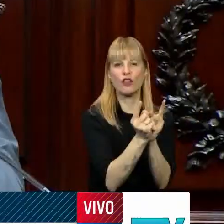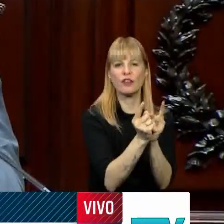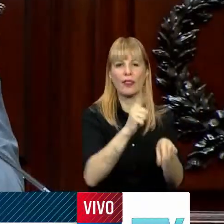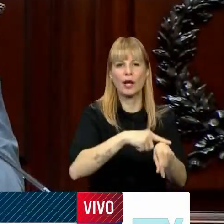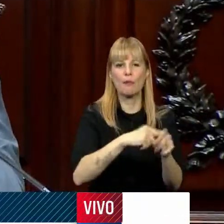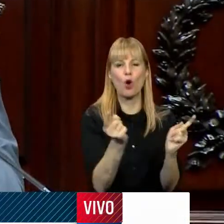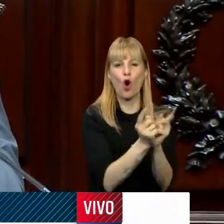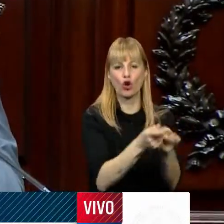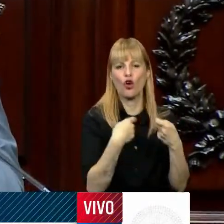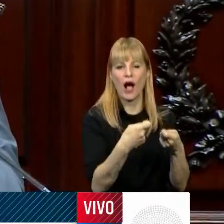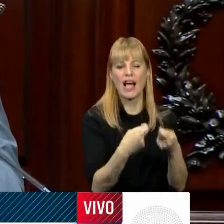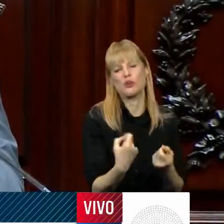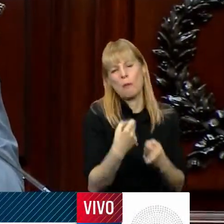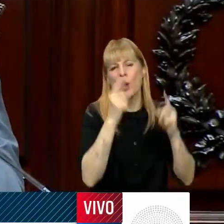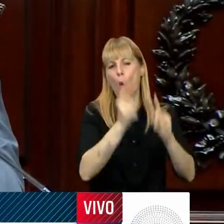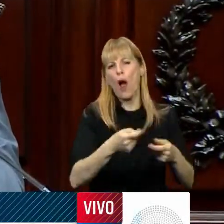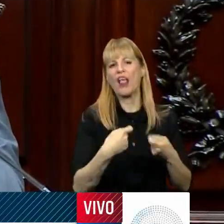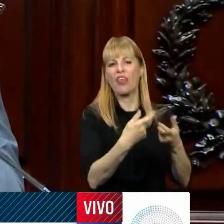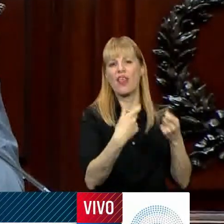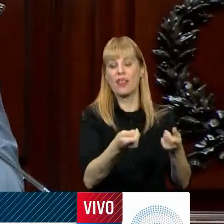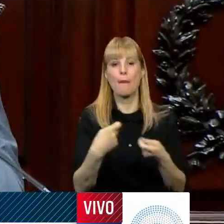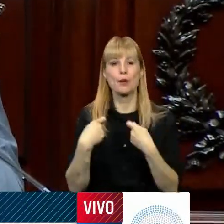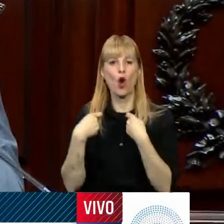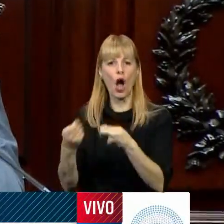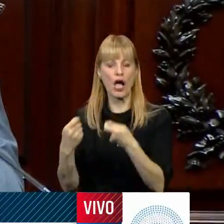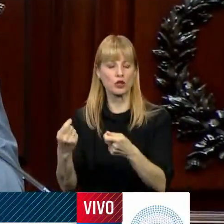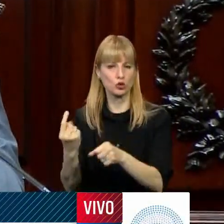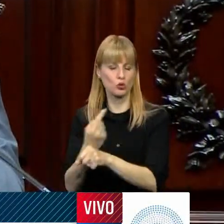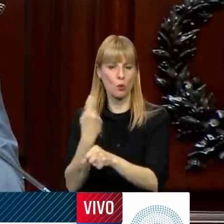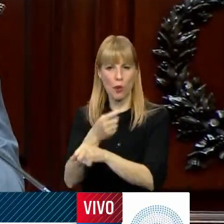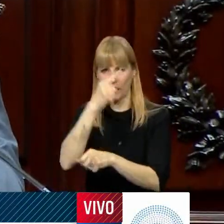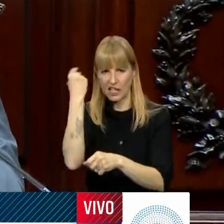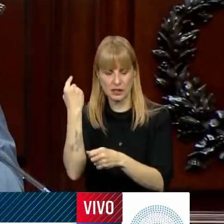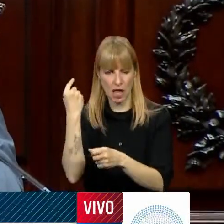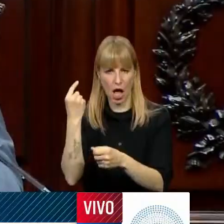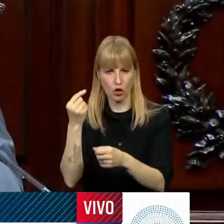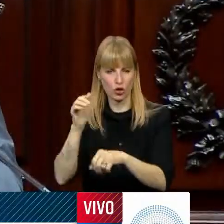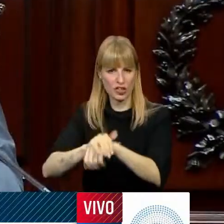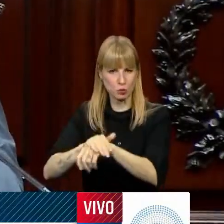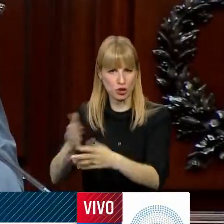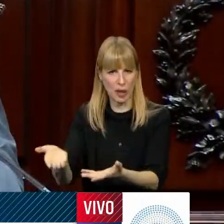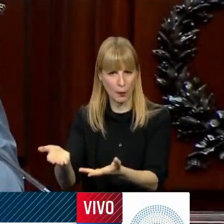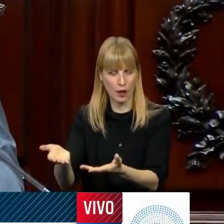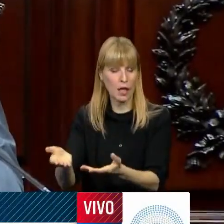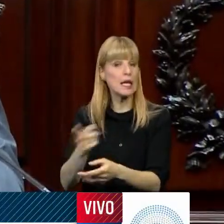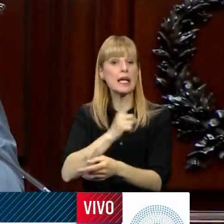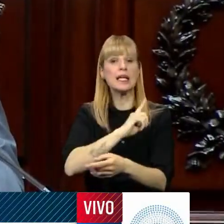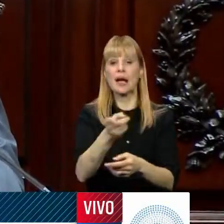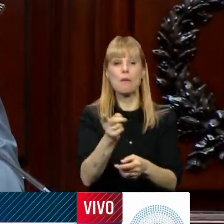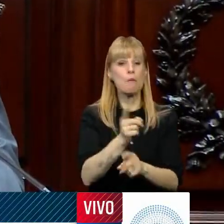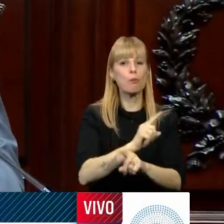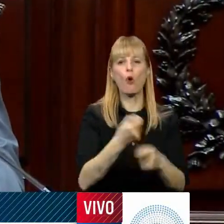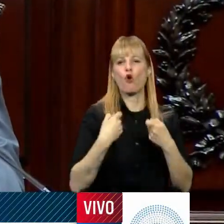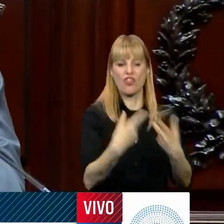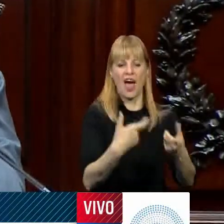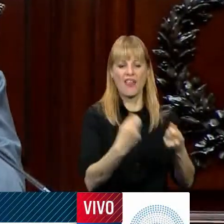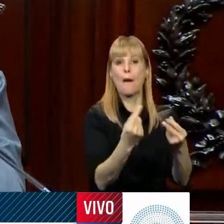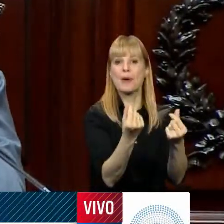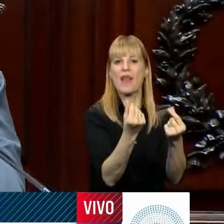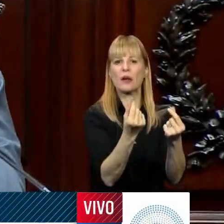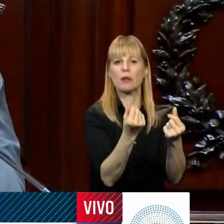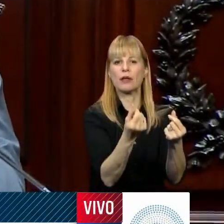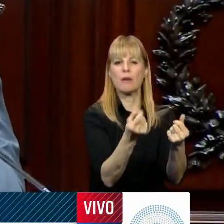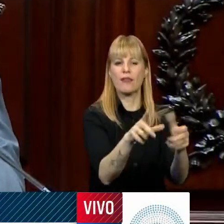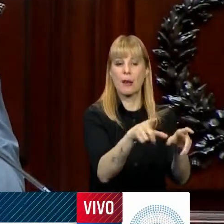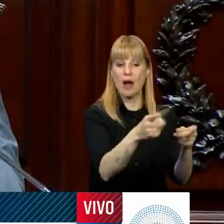implican gastos que el Estado no puede afrontar. Tampoco llenarle los bolsillos de platita a la gente y